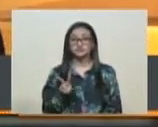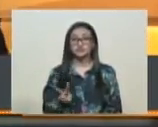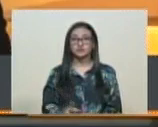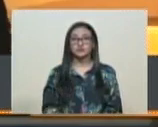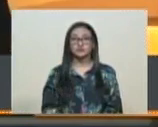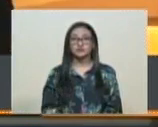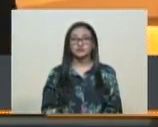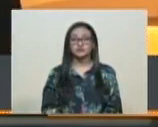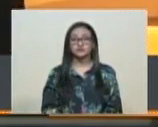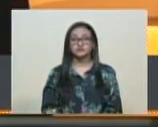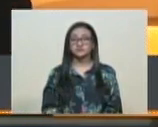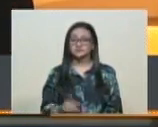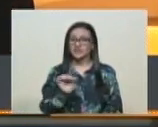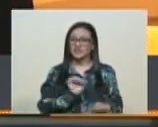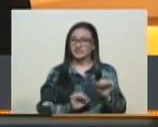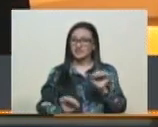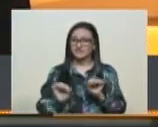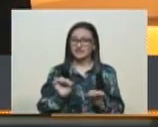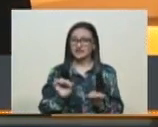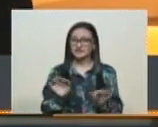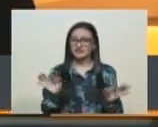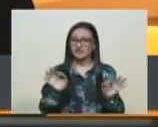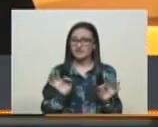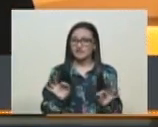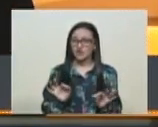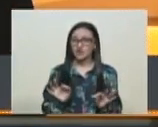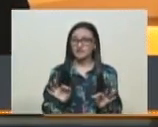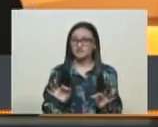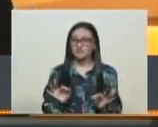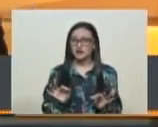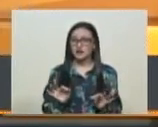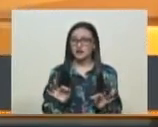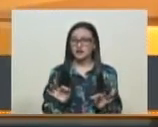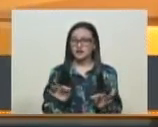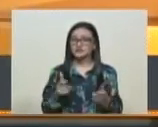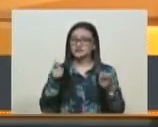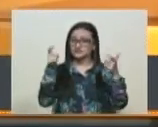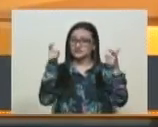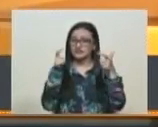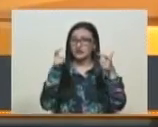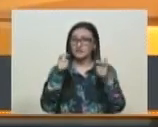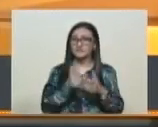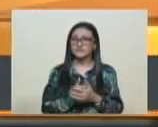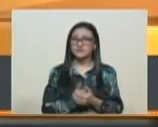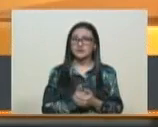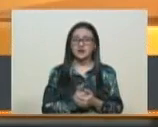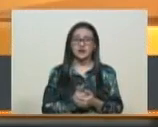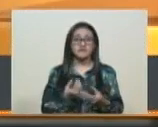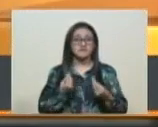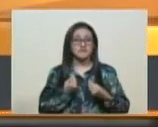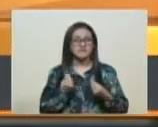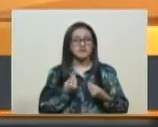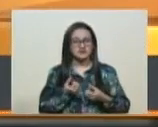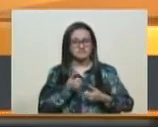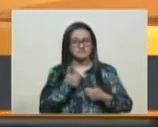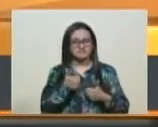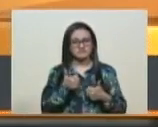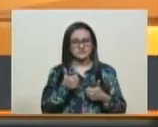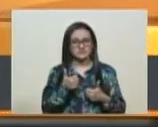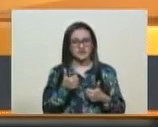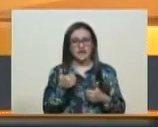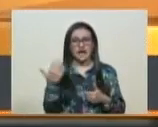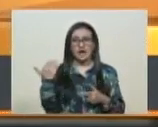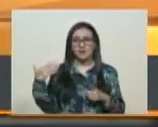que es la defensa de un modelo que nos legó el comandante Hugo Chávez, del vivir viviendo, que está duramente